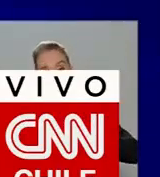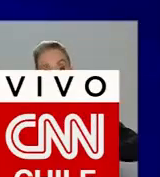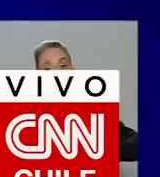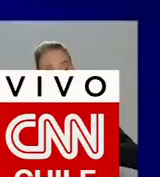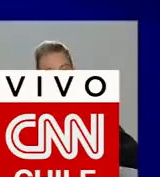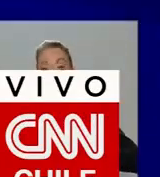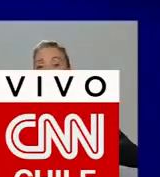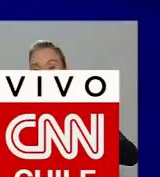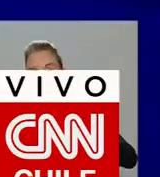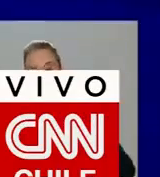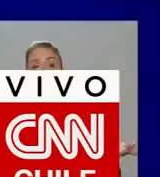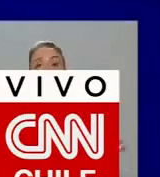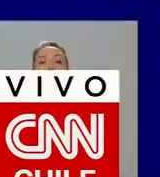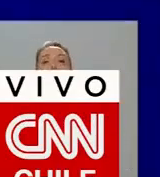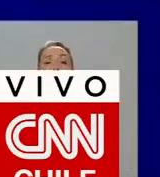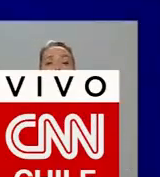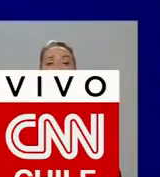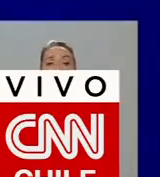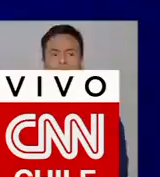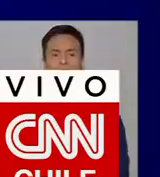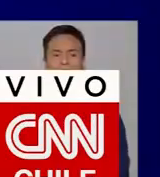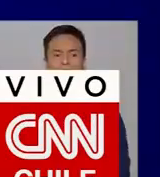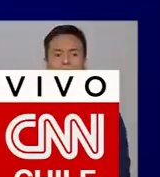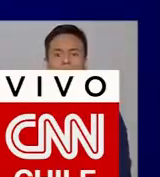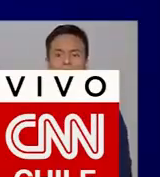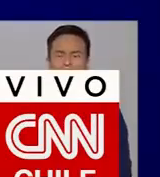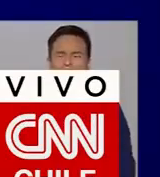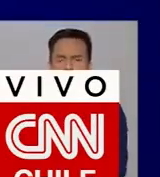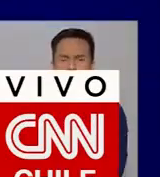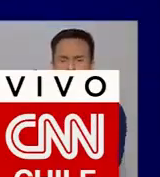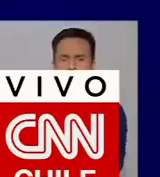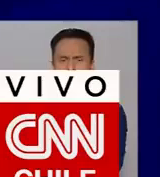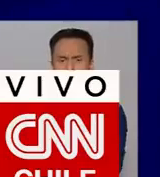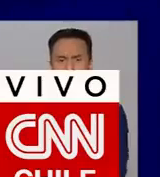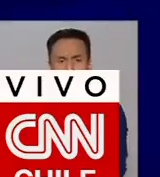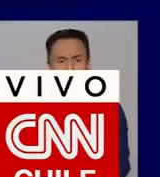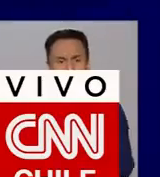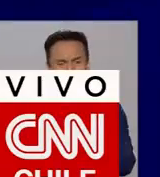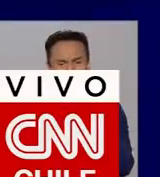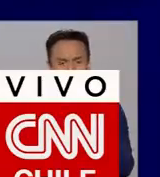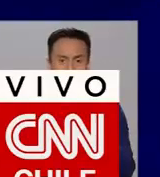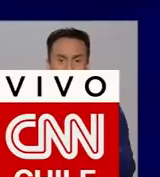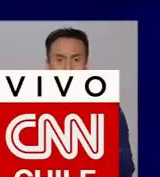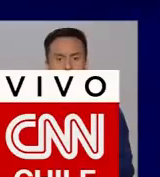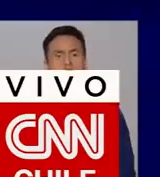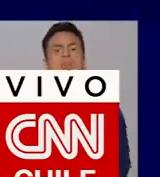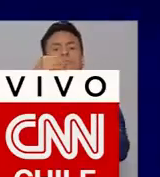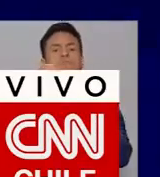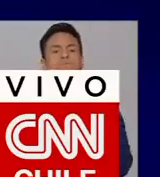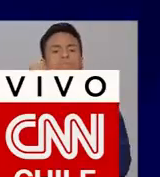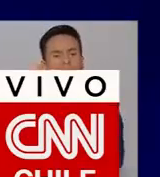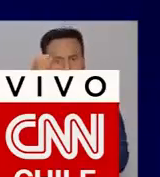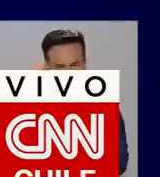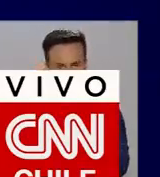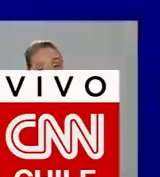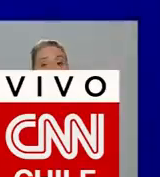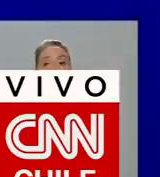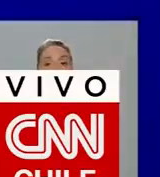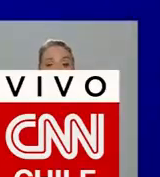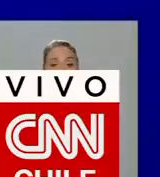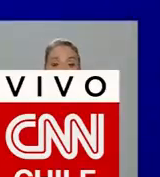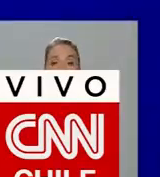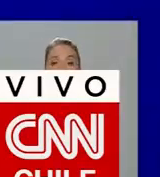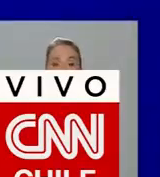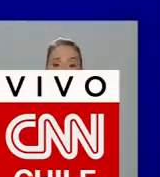de cierta forma o discutido con algunos de los periodistas que estaba a cargo de este debate, pero de todas formas se le veía bastante tranquilo al candidato. De todas